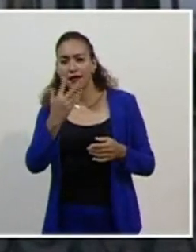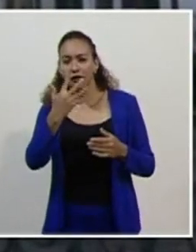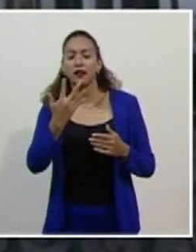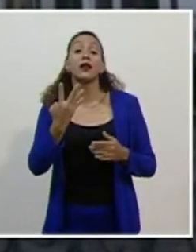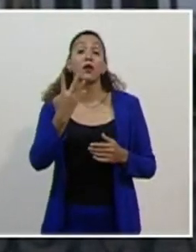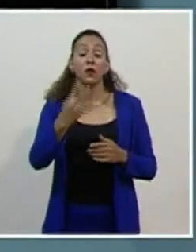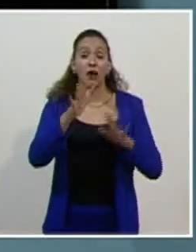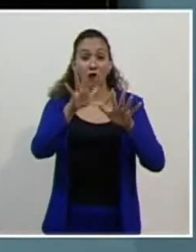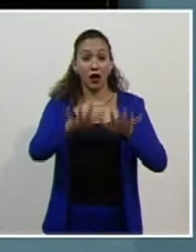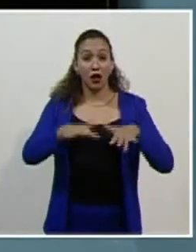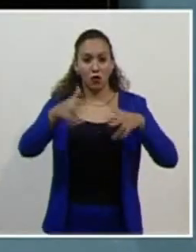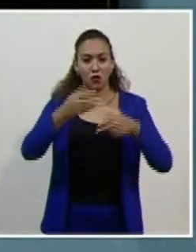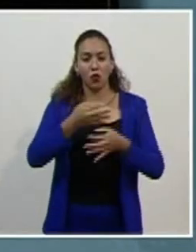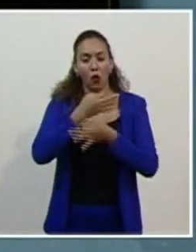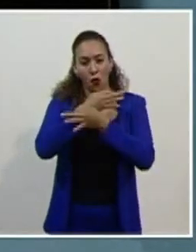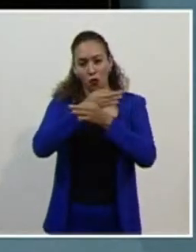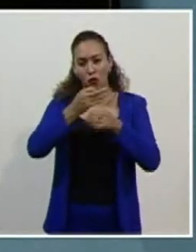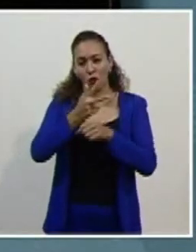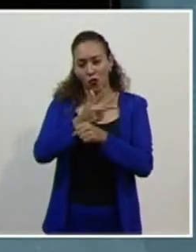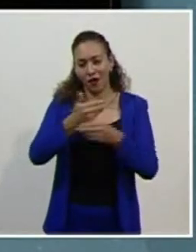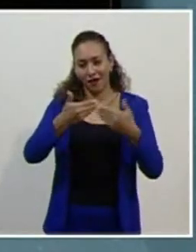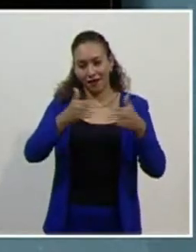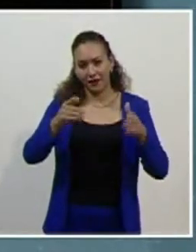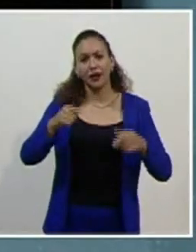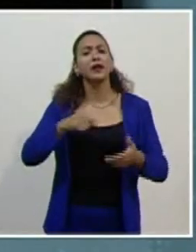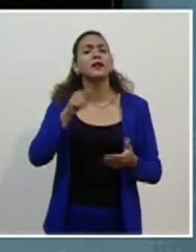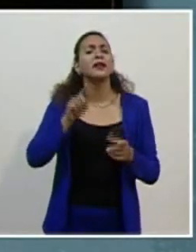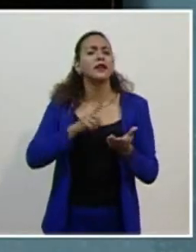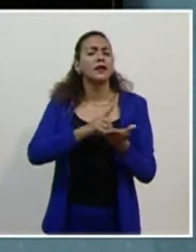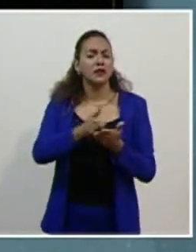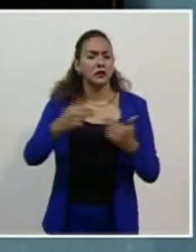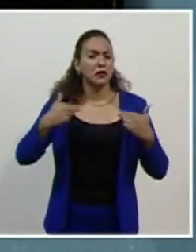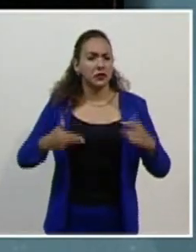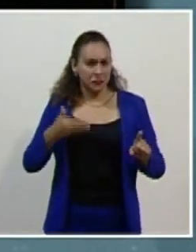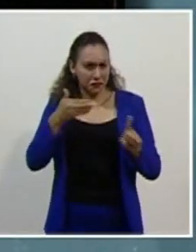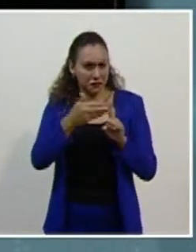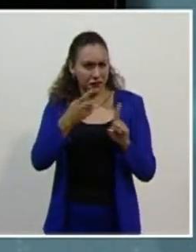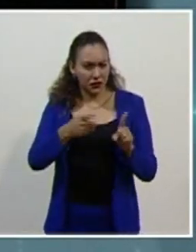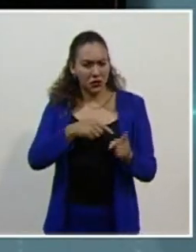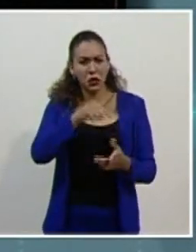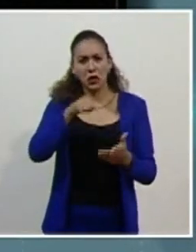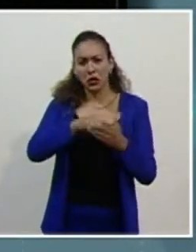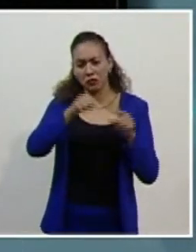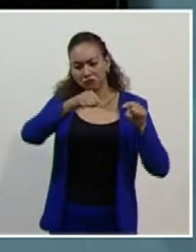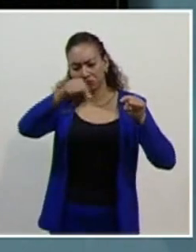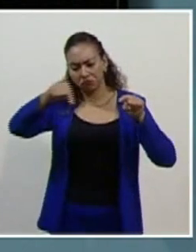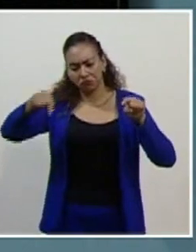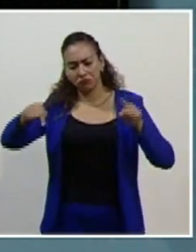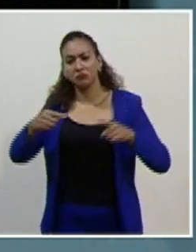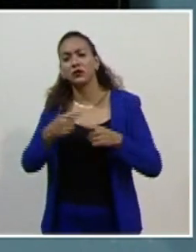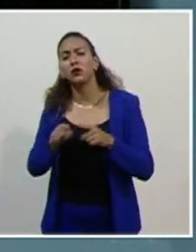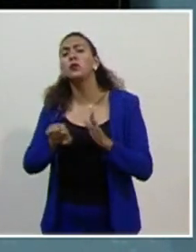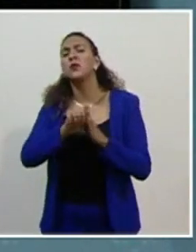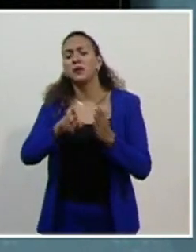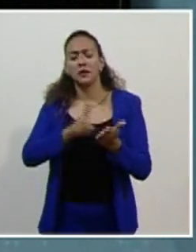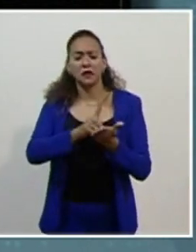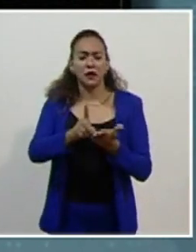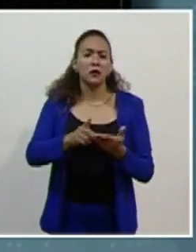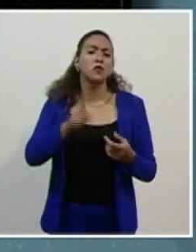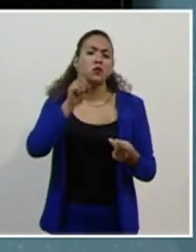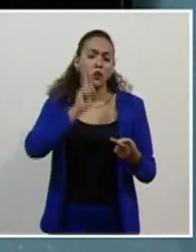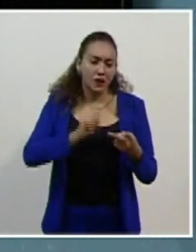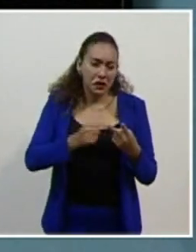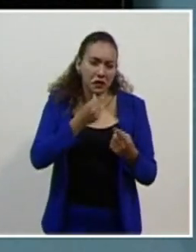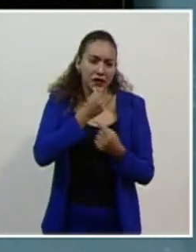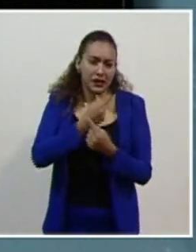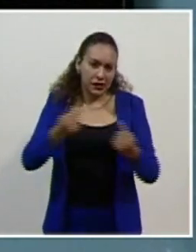audiencias públicas sobre derechos humanos en varios países de la región. Se discutirán asuntos sobre los derechos de mujeres,